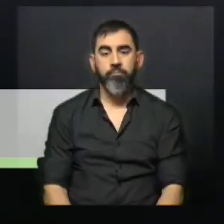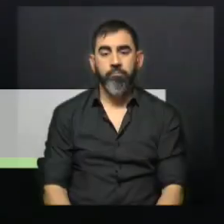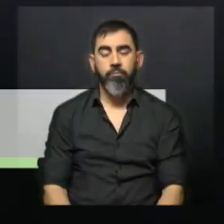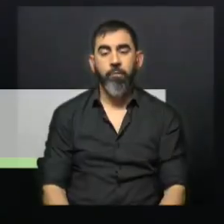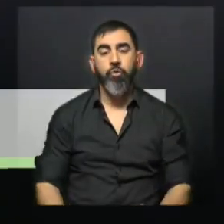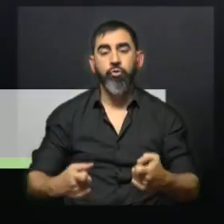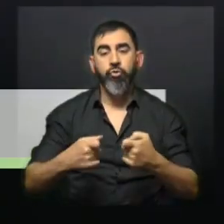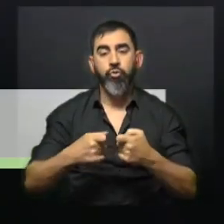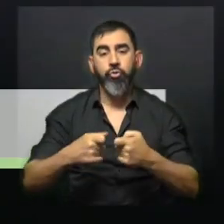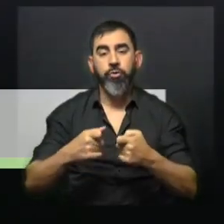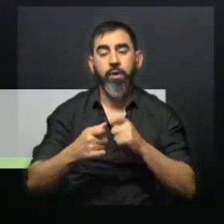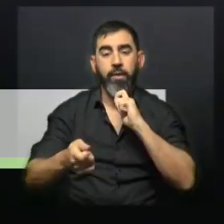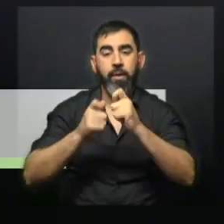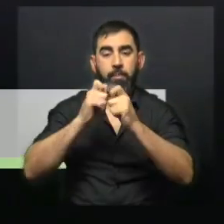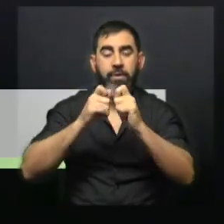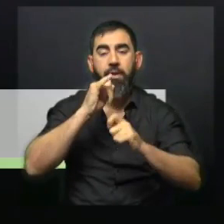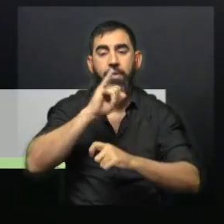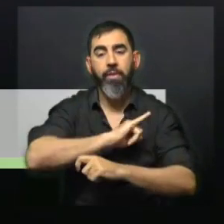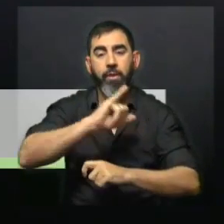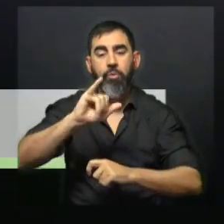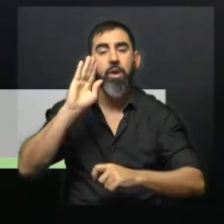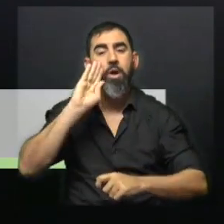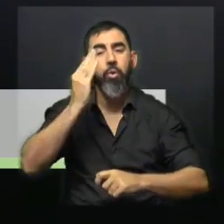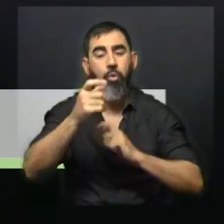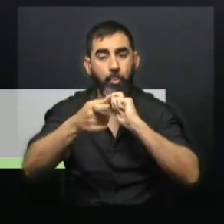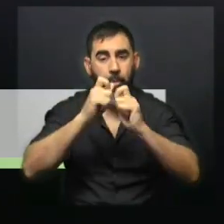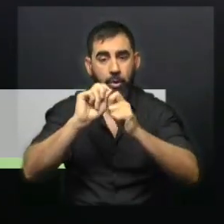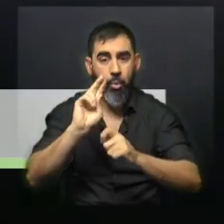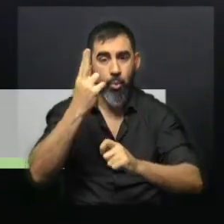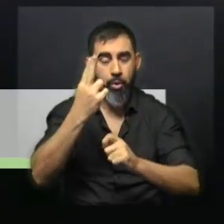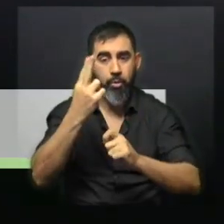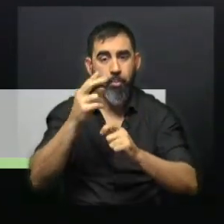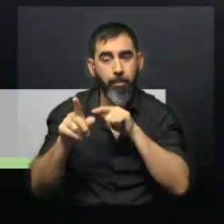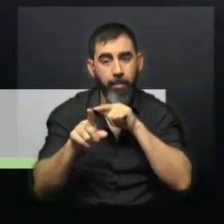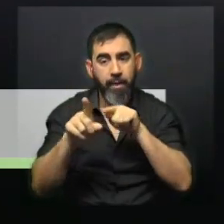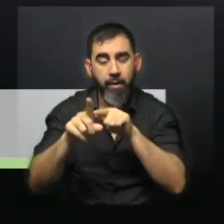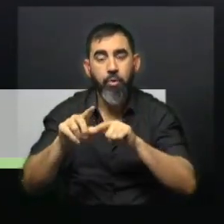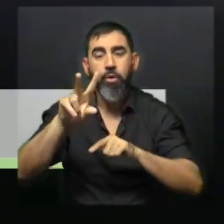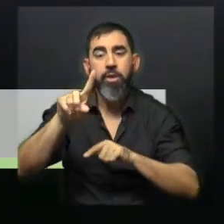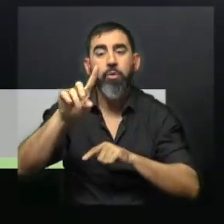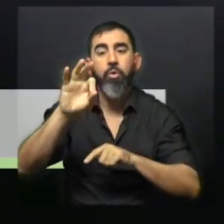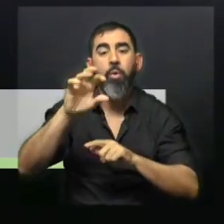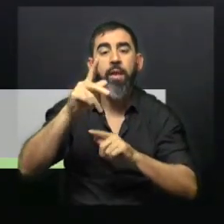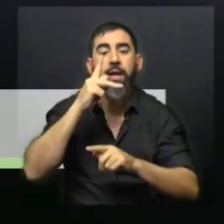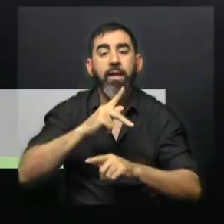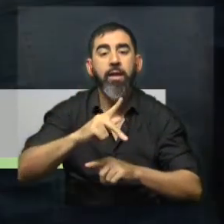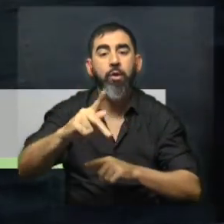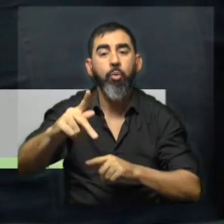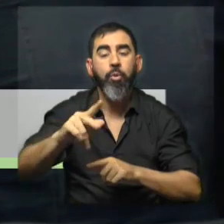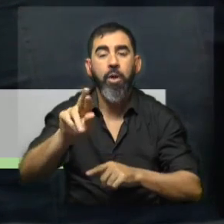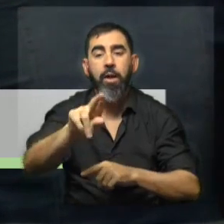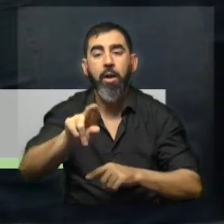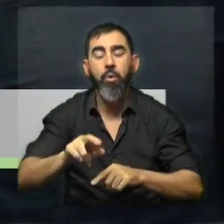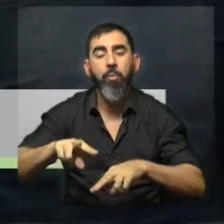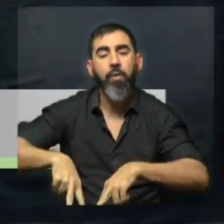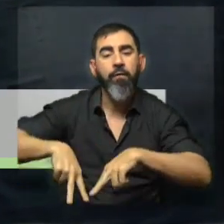La Sociedad Interamericana de Prensa recibió la denuncia de un reconocido periodista uruguayo que fue perseguido a más de 150 kilómetros en la ruta mientras estaba